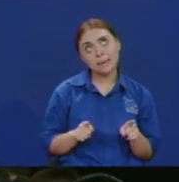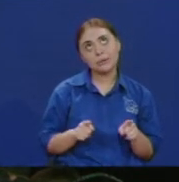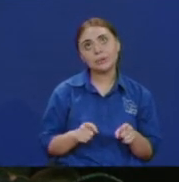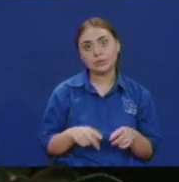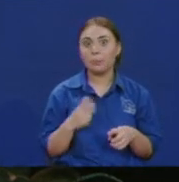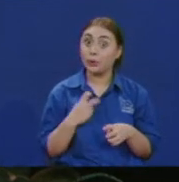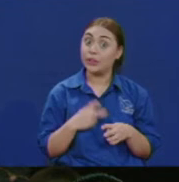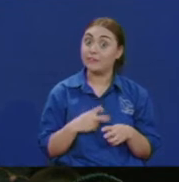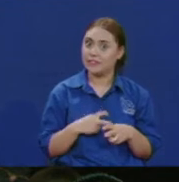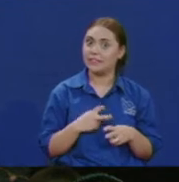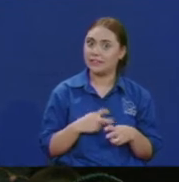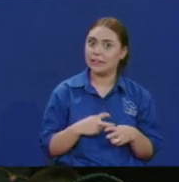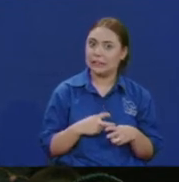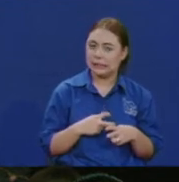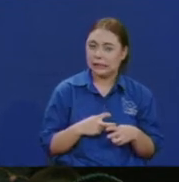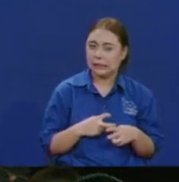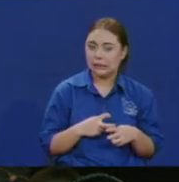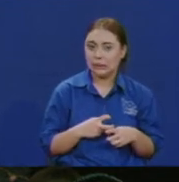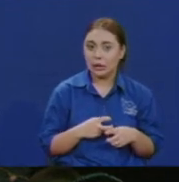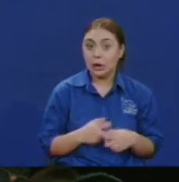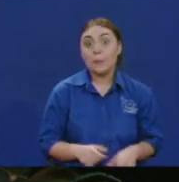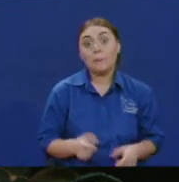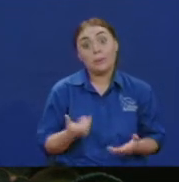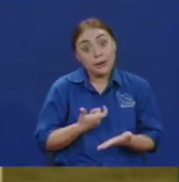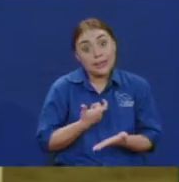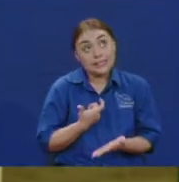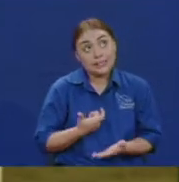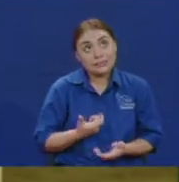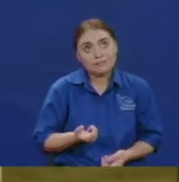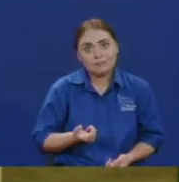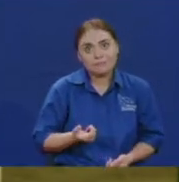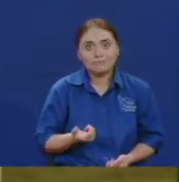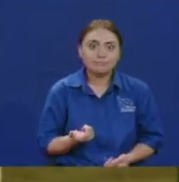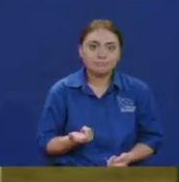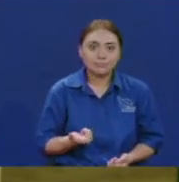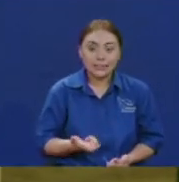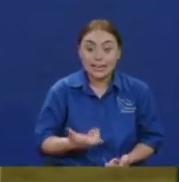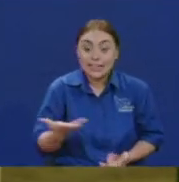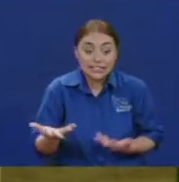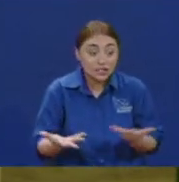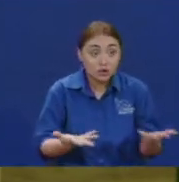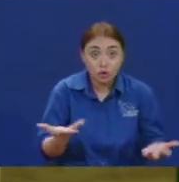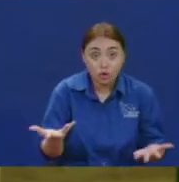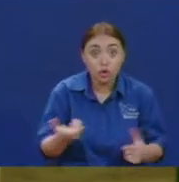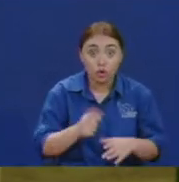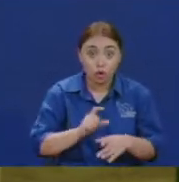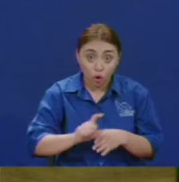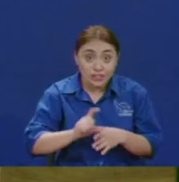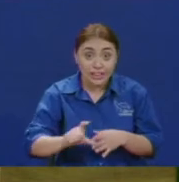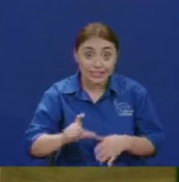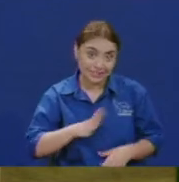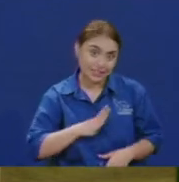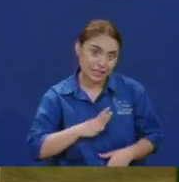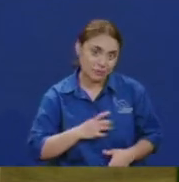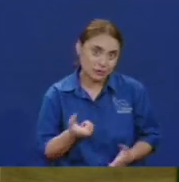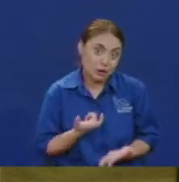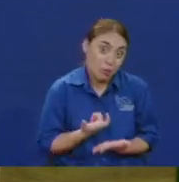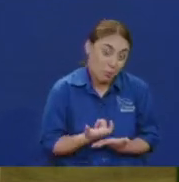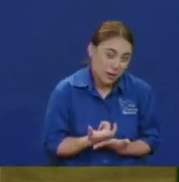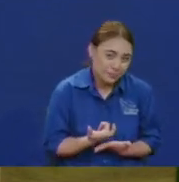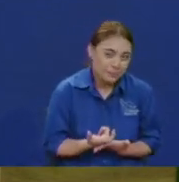complicado por la logística y tantas cosas más, ¿verdad? Entonces lo que tenemos que hacer es primer fin de